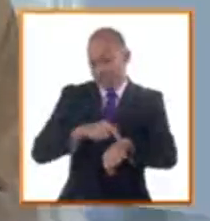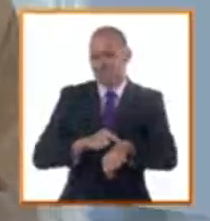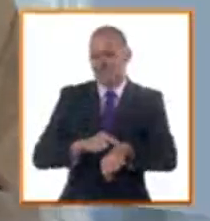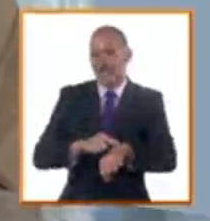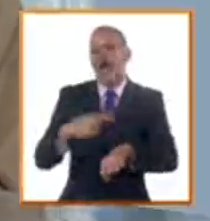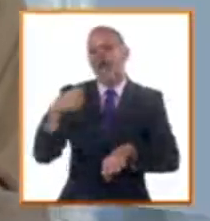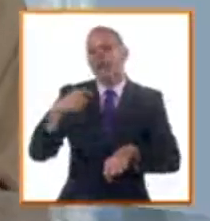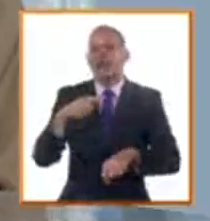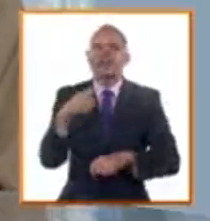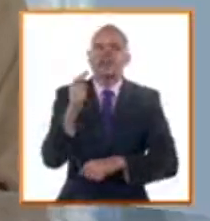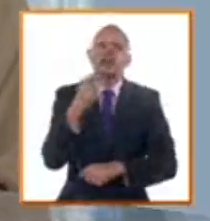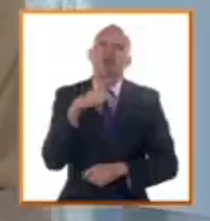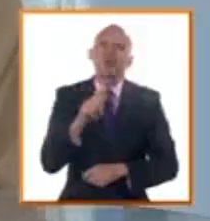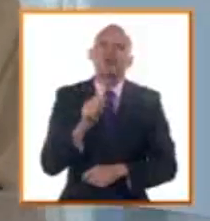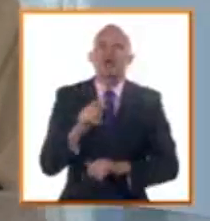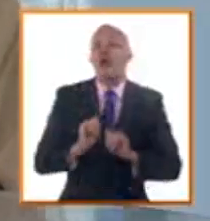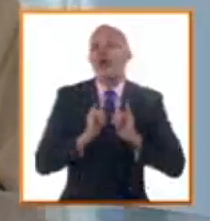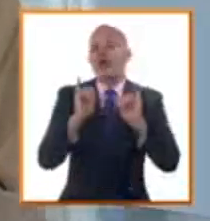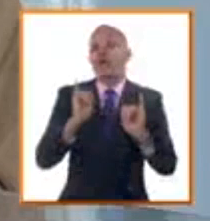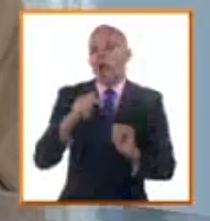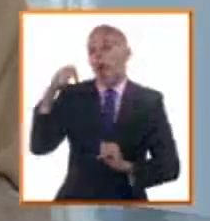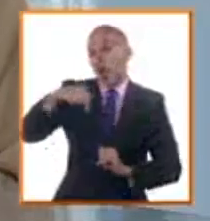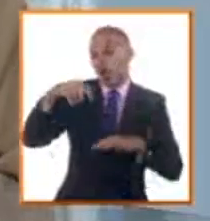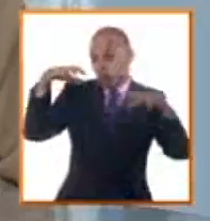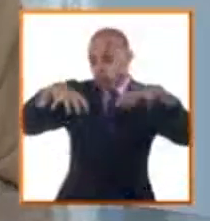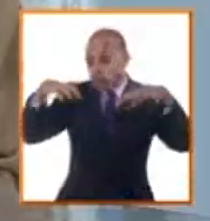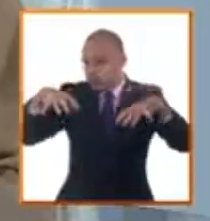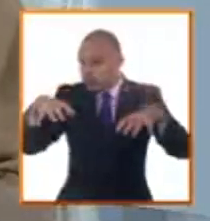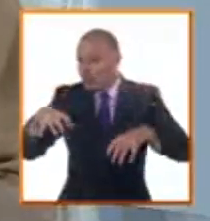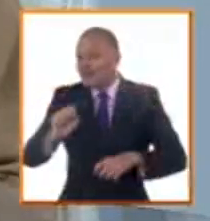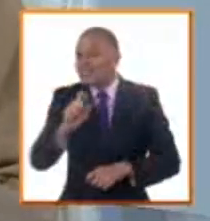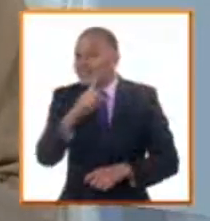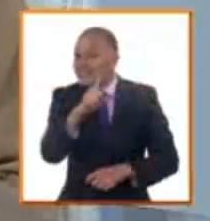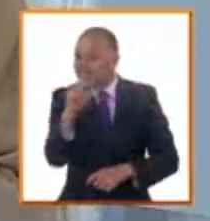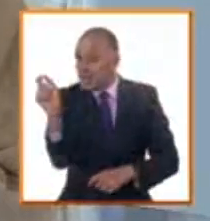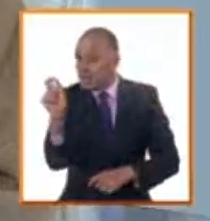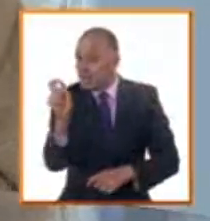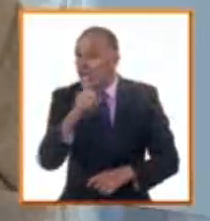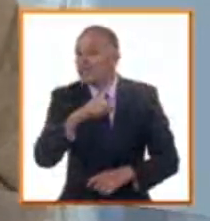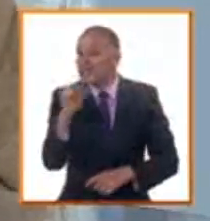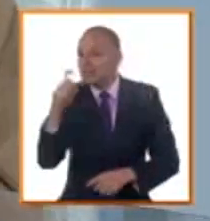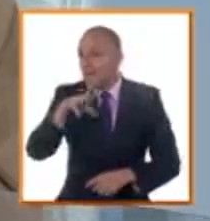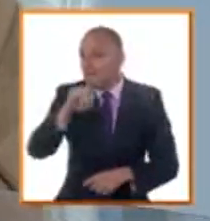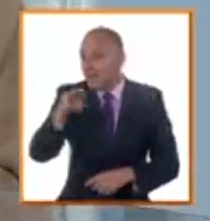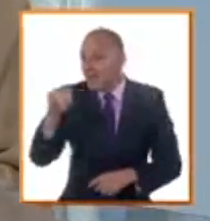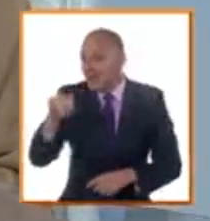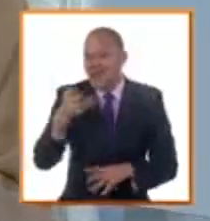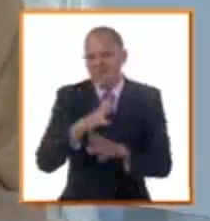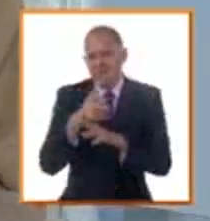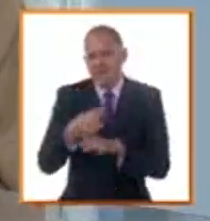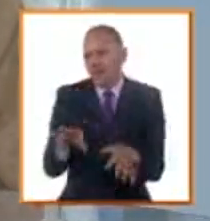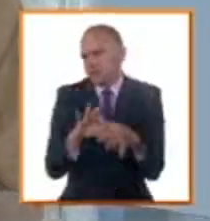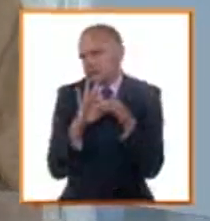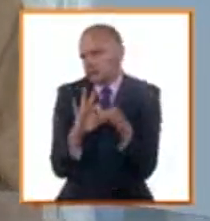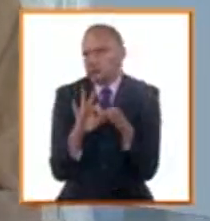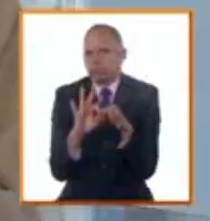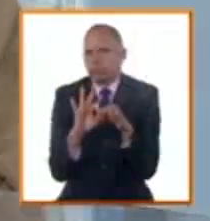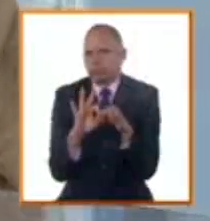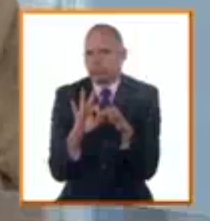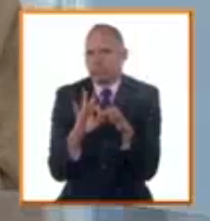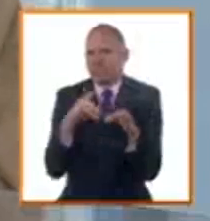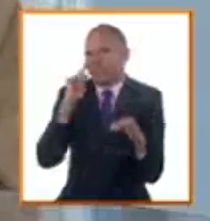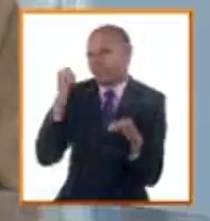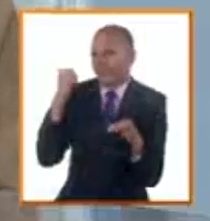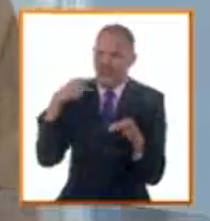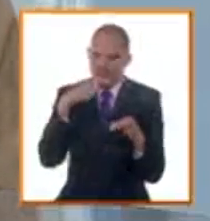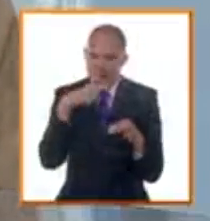mismo de lluvia, tres veces muy significativo. Pero teniendo en cuenta que ha ocurrido en su gran mayoría en menos periodo de tiempo, pues